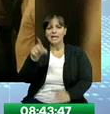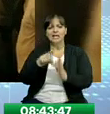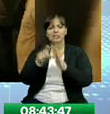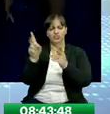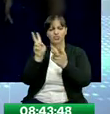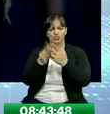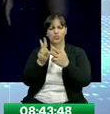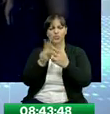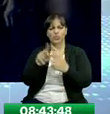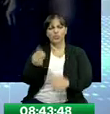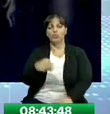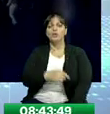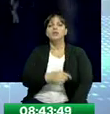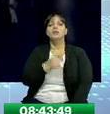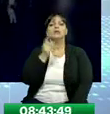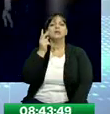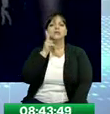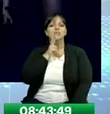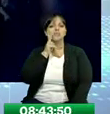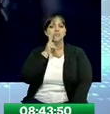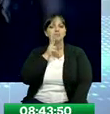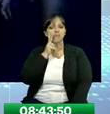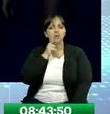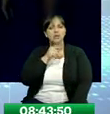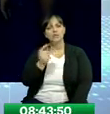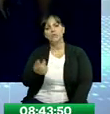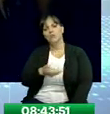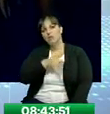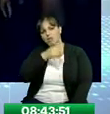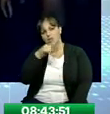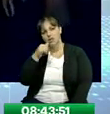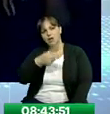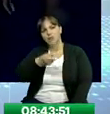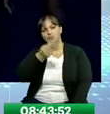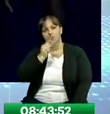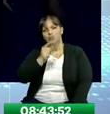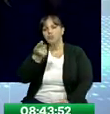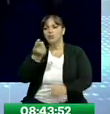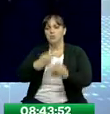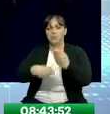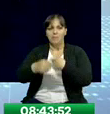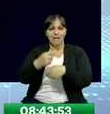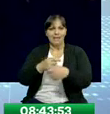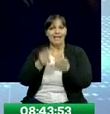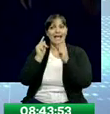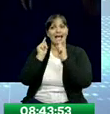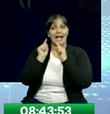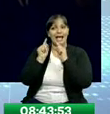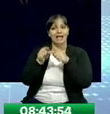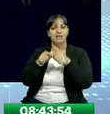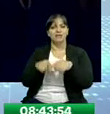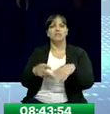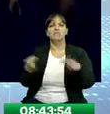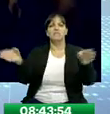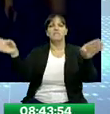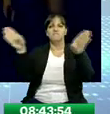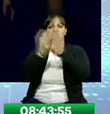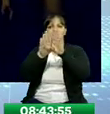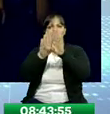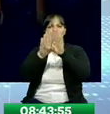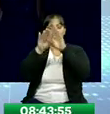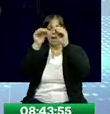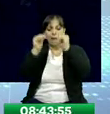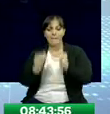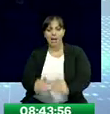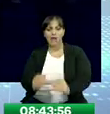y por ahí 20 y más adelante están haciendo la otra licorera entre comillas con más llamas ahí